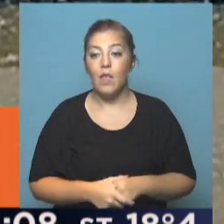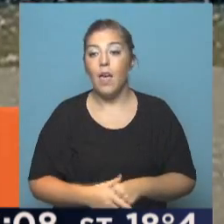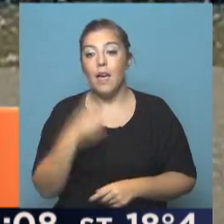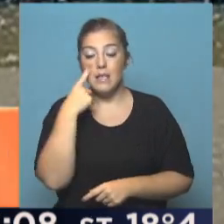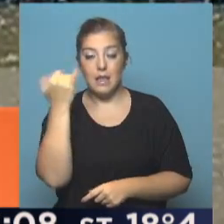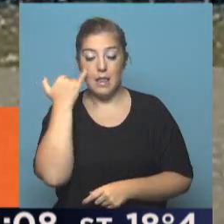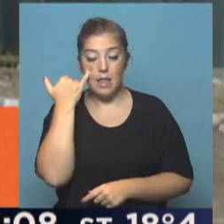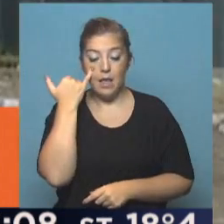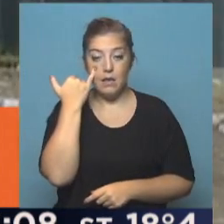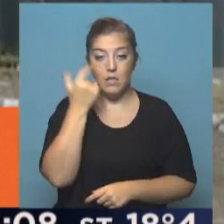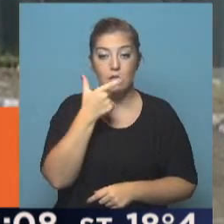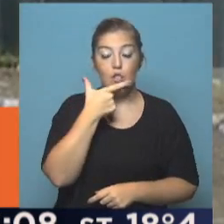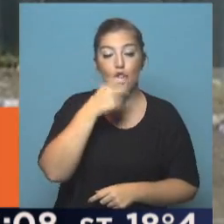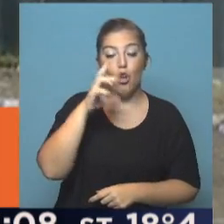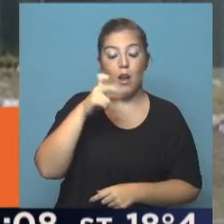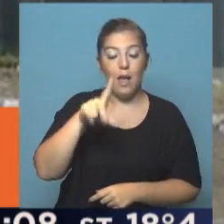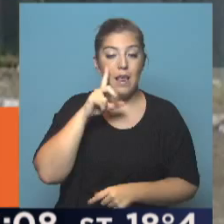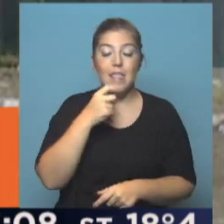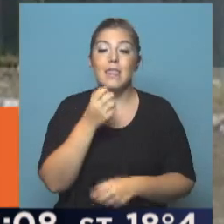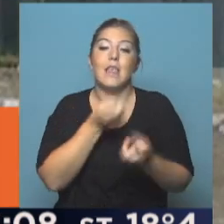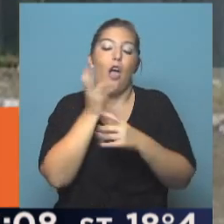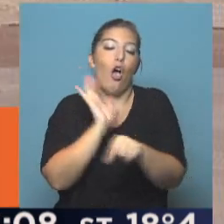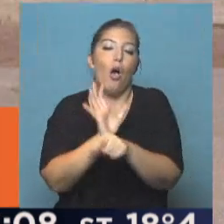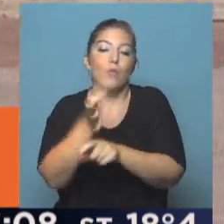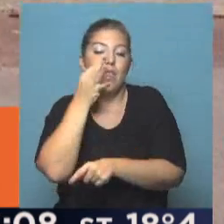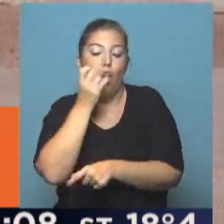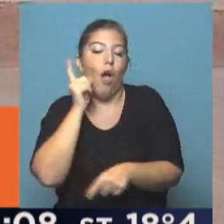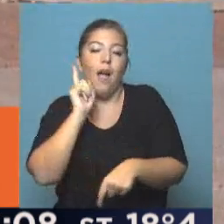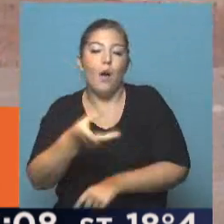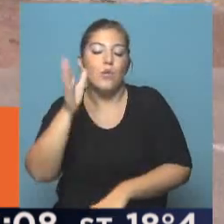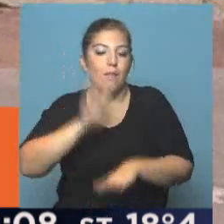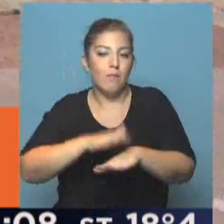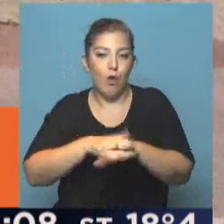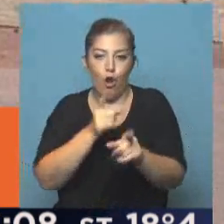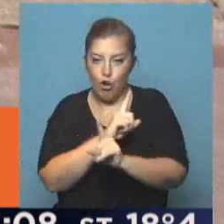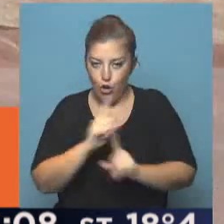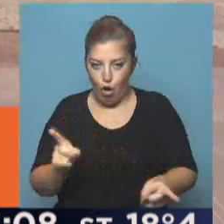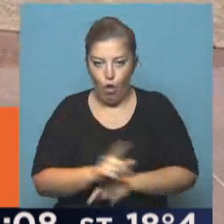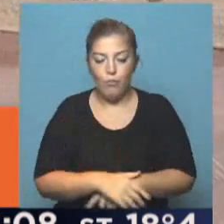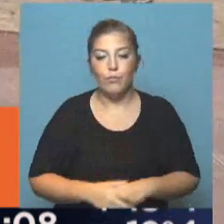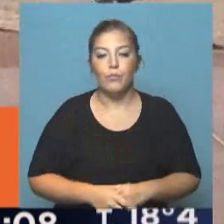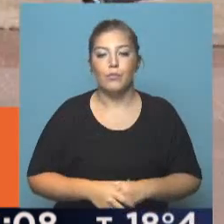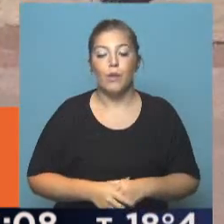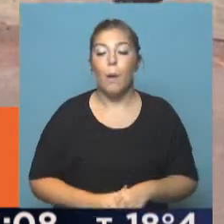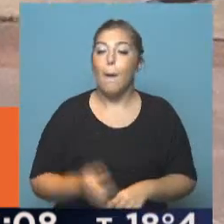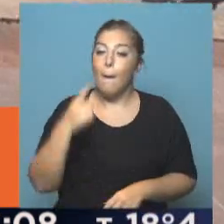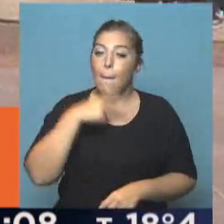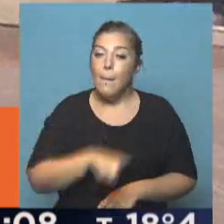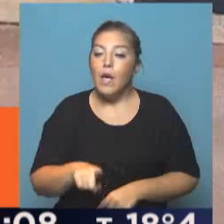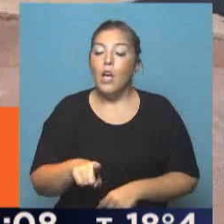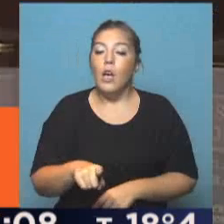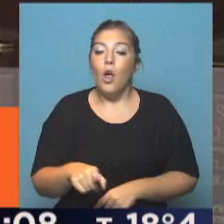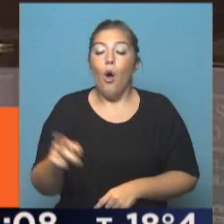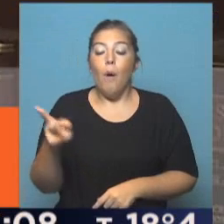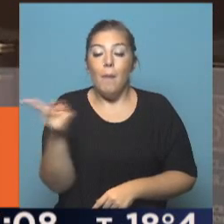intendente y el señor Solari hoy por hoy han declarado como testigos en la causa, no están imputados, no están notificados del artículo 60, pero lo que no implica